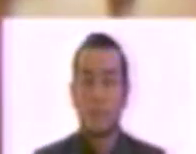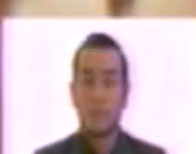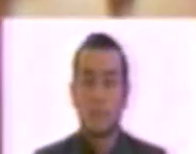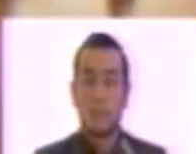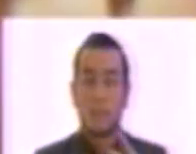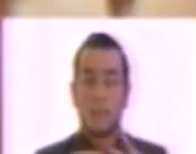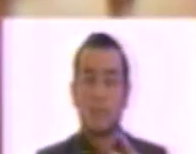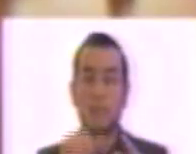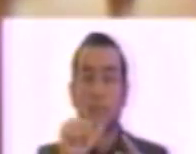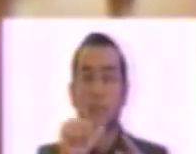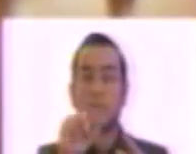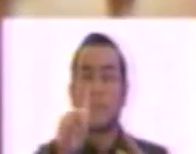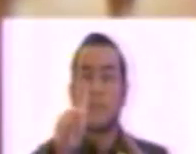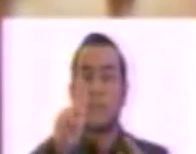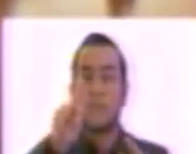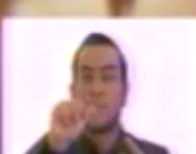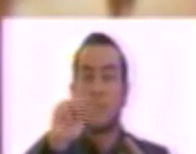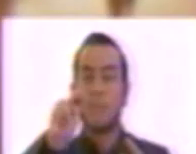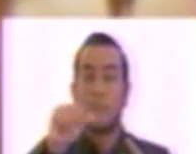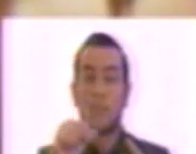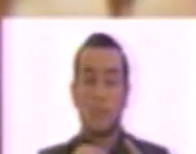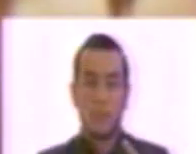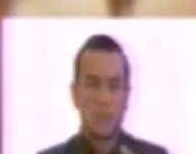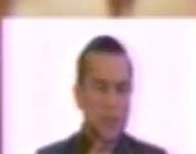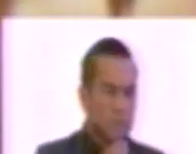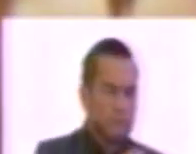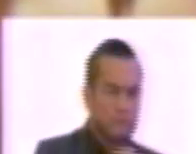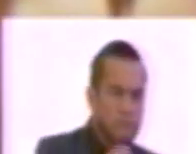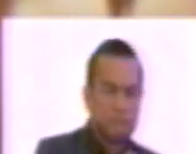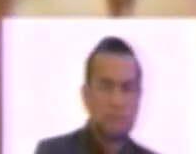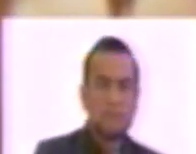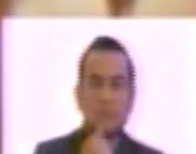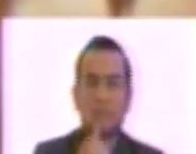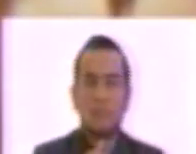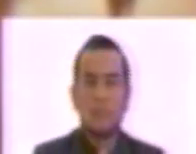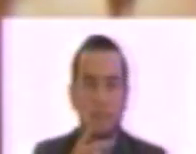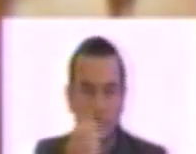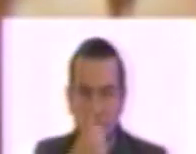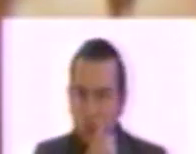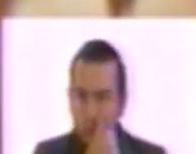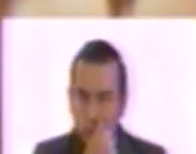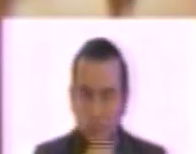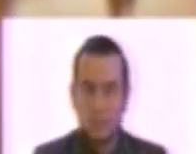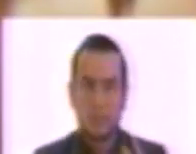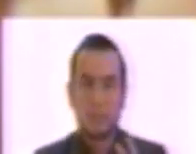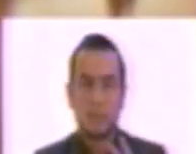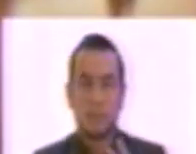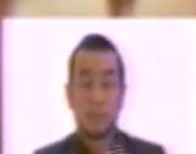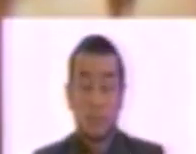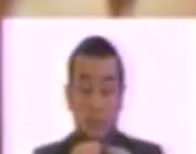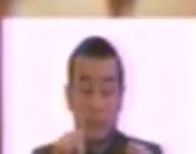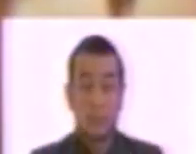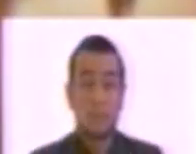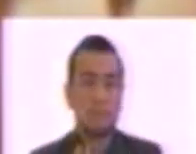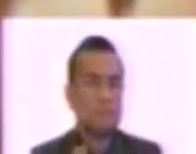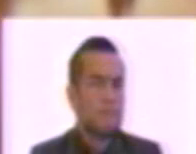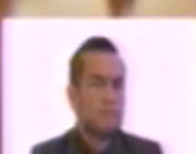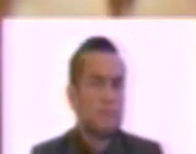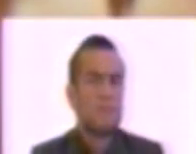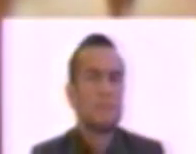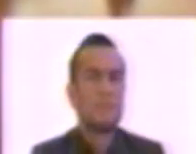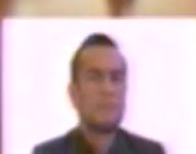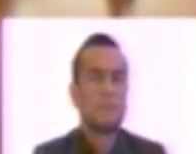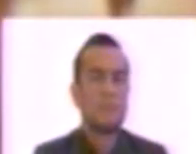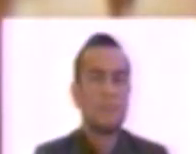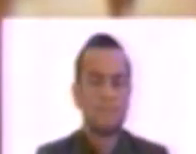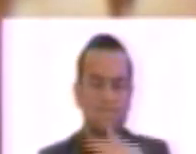país. La Dirección General de Aduanas, para combatir el contrabando y el narcotráfico. La Dirección de Migración y Extranjería, la Superintendencia del Sistema